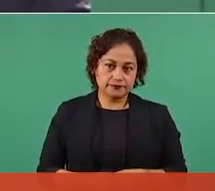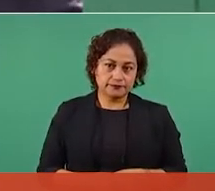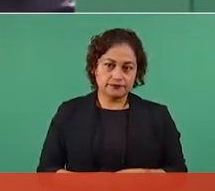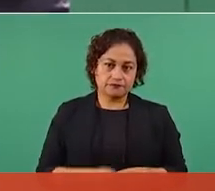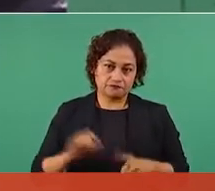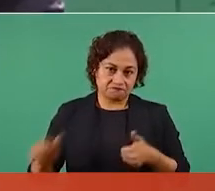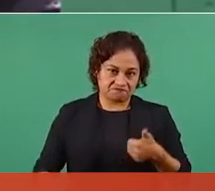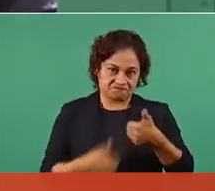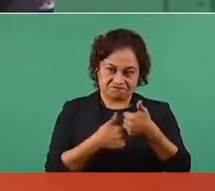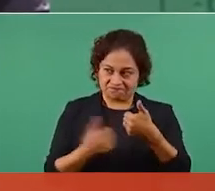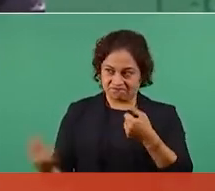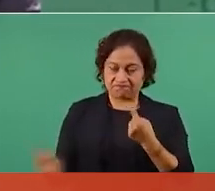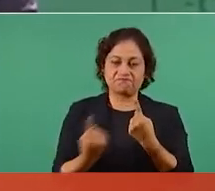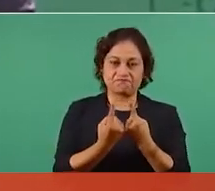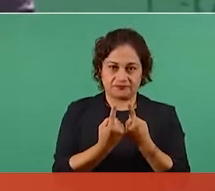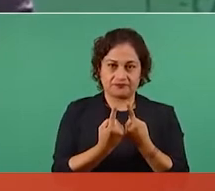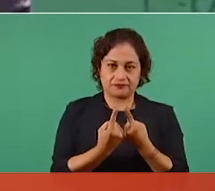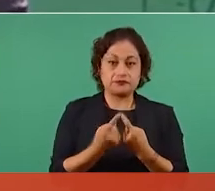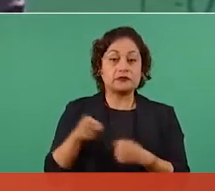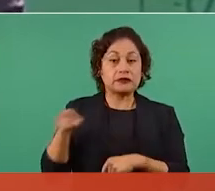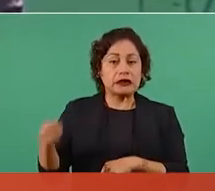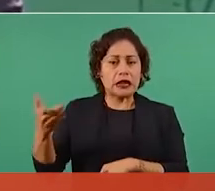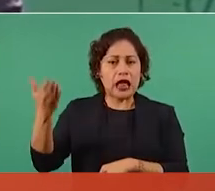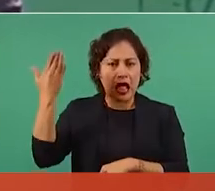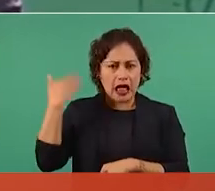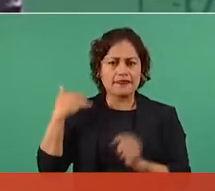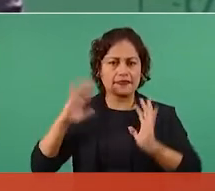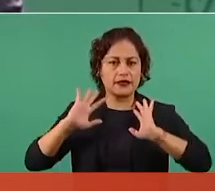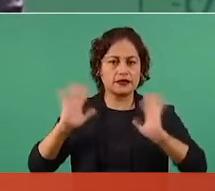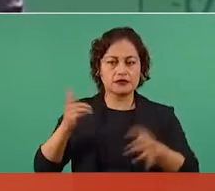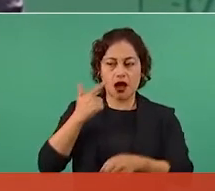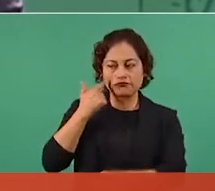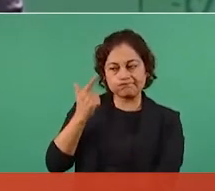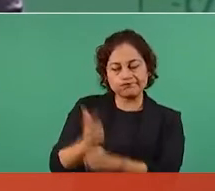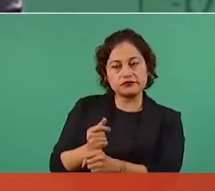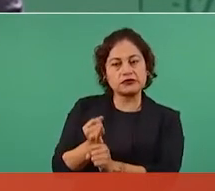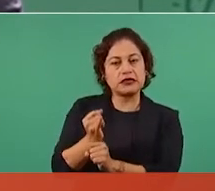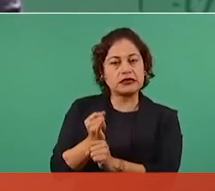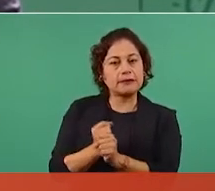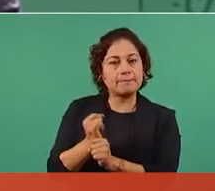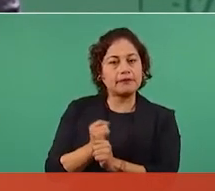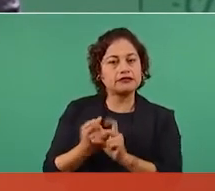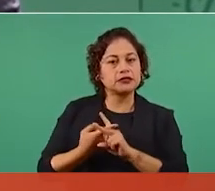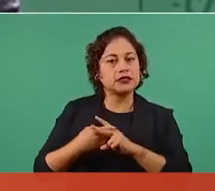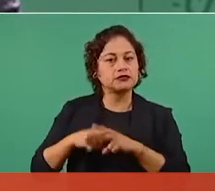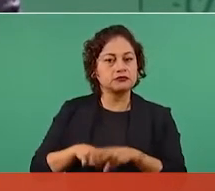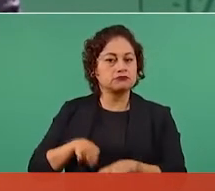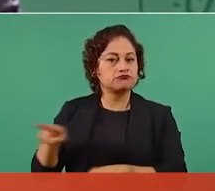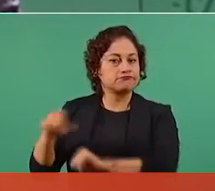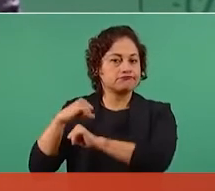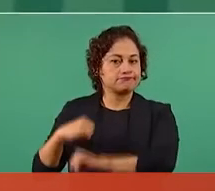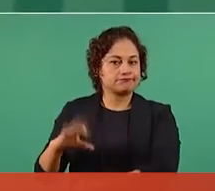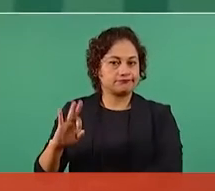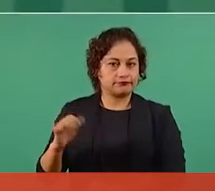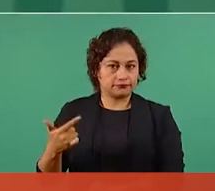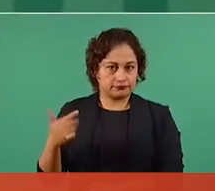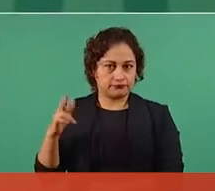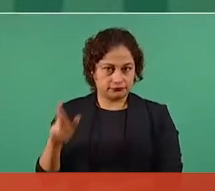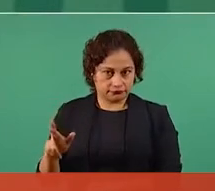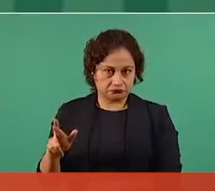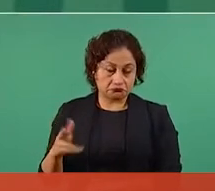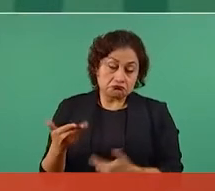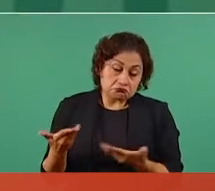pues tenía una investigación abierta en la fiscalía y se le